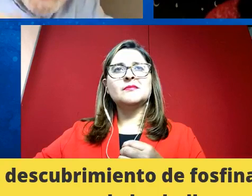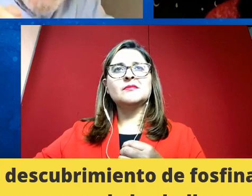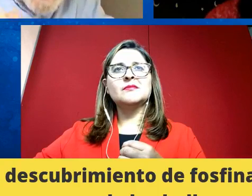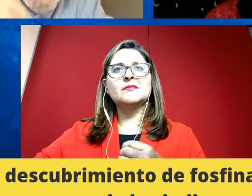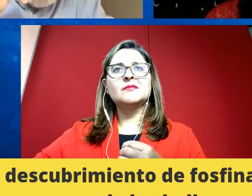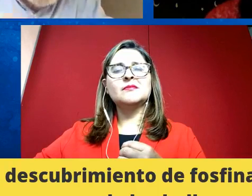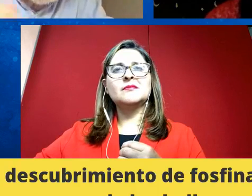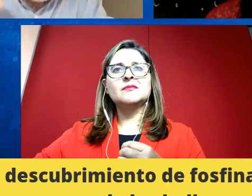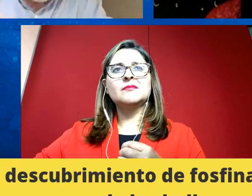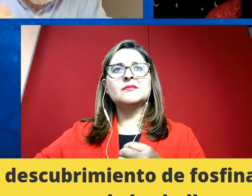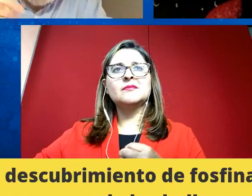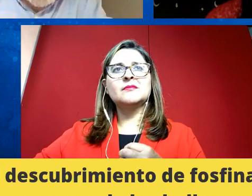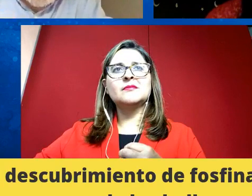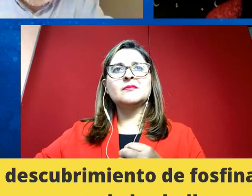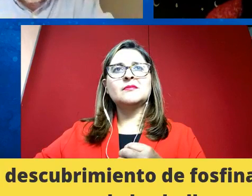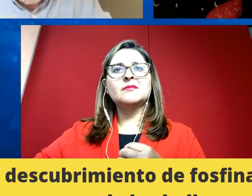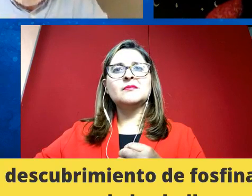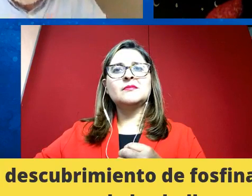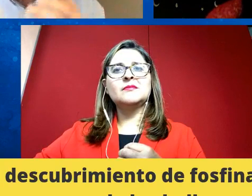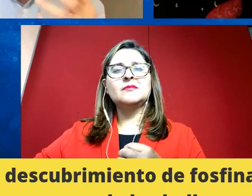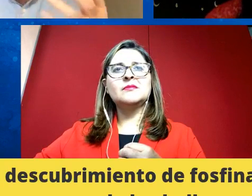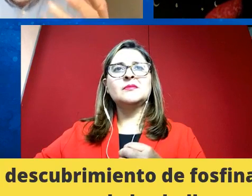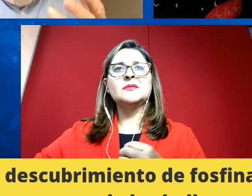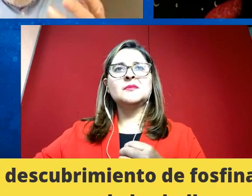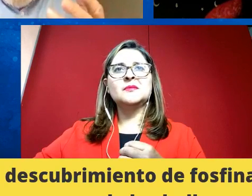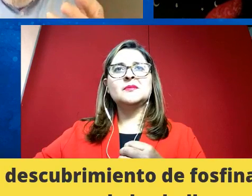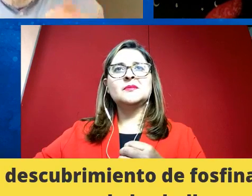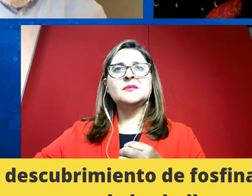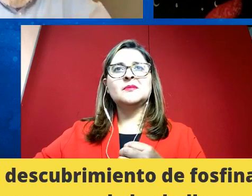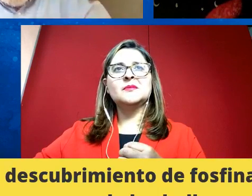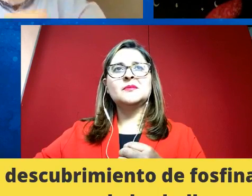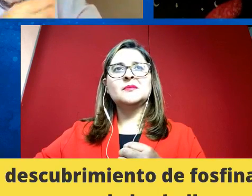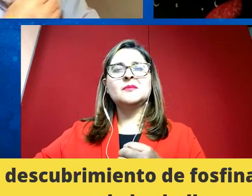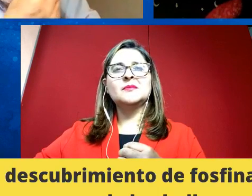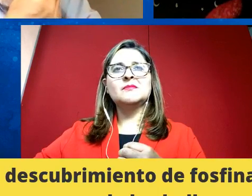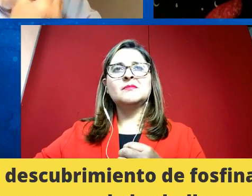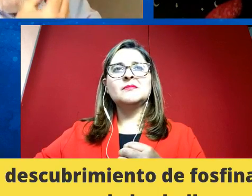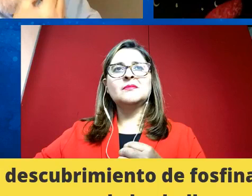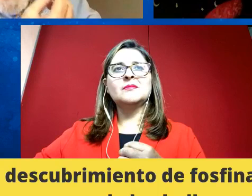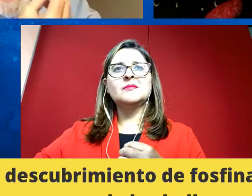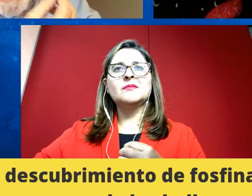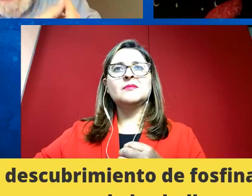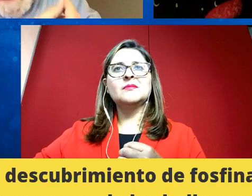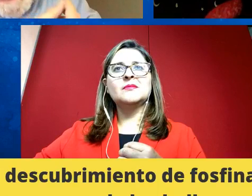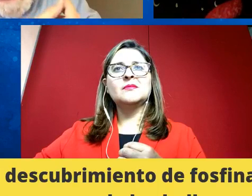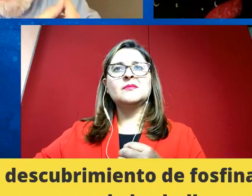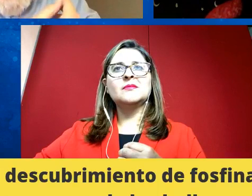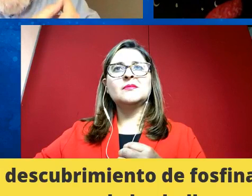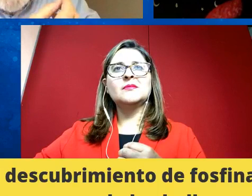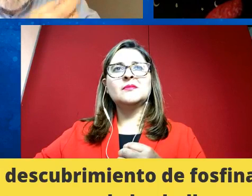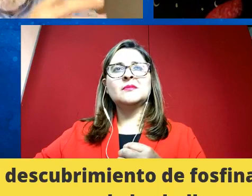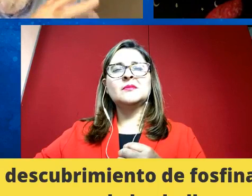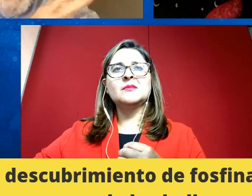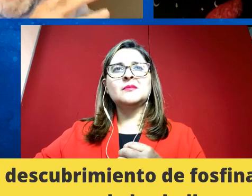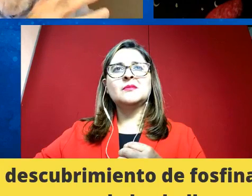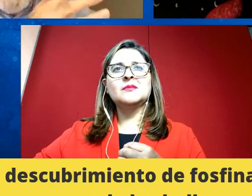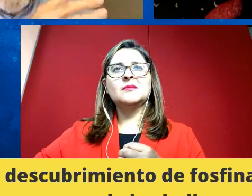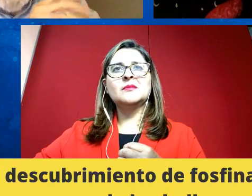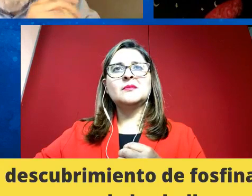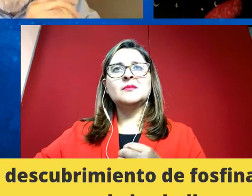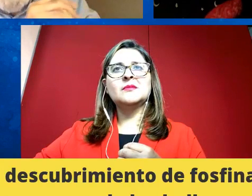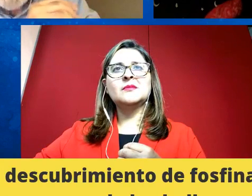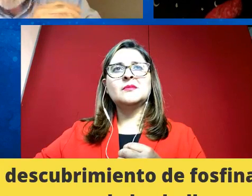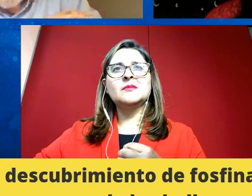que haya líquido es una condición necesaria para que se pudiera desarrollar la vida. El tratar de encontrar un planeta donde uno tenga